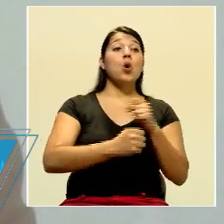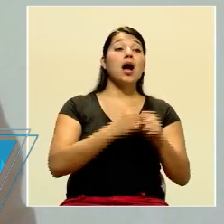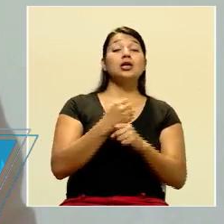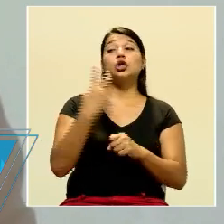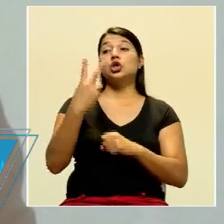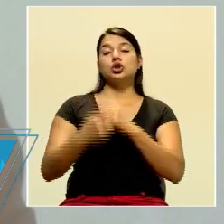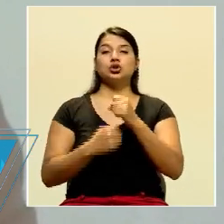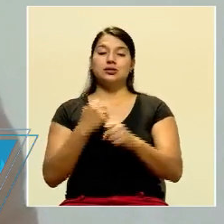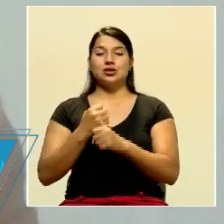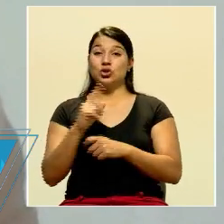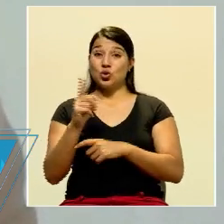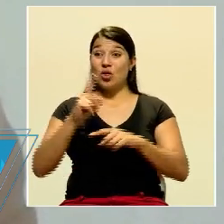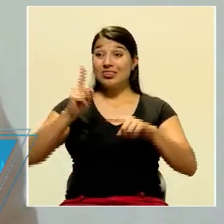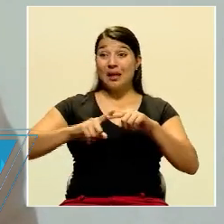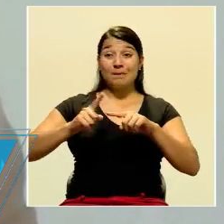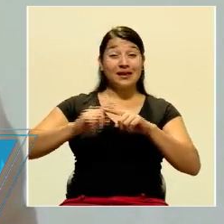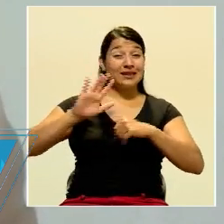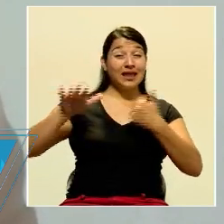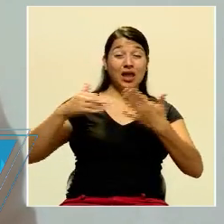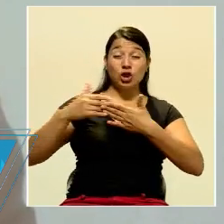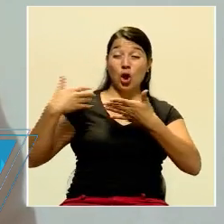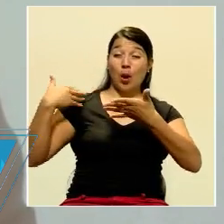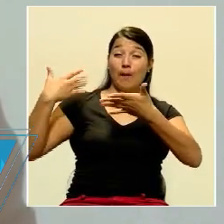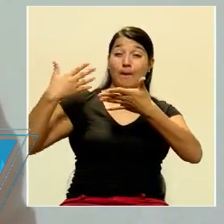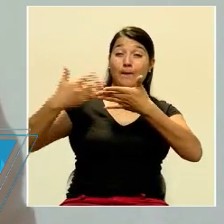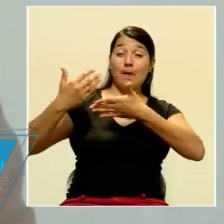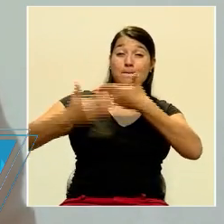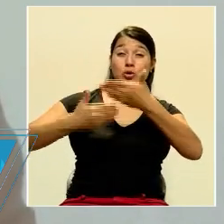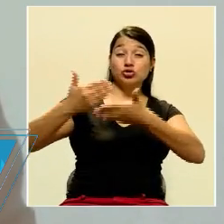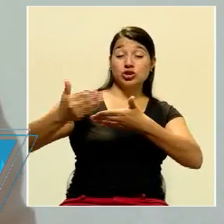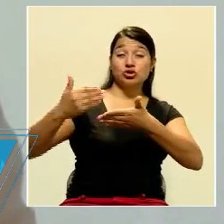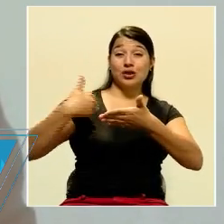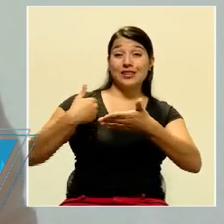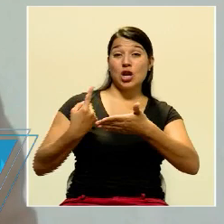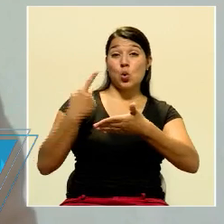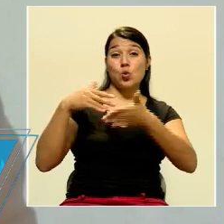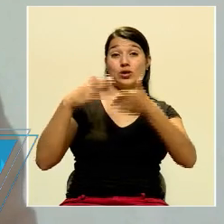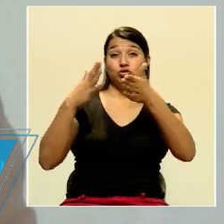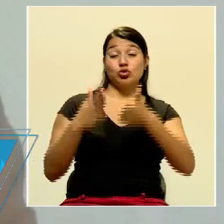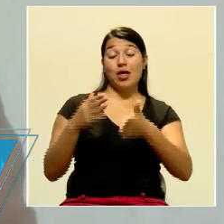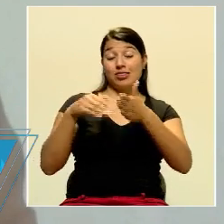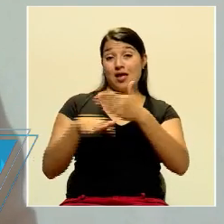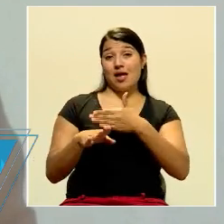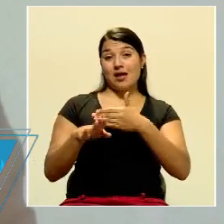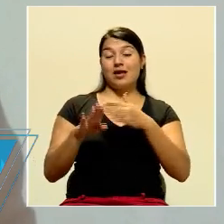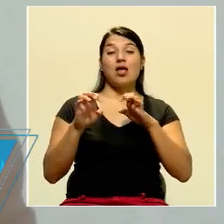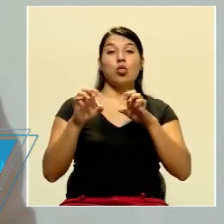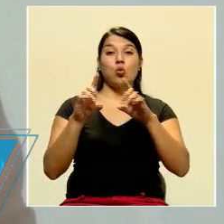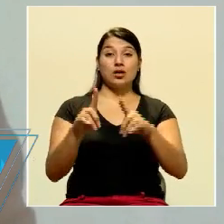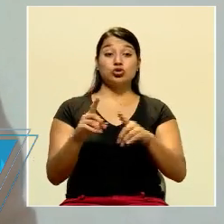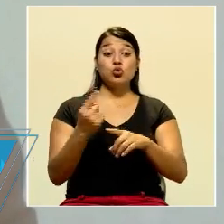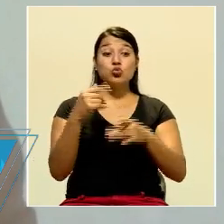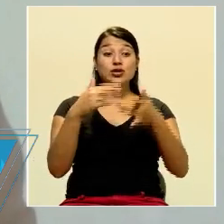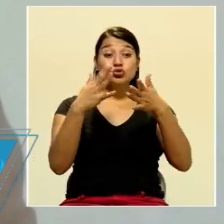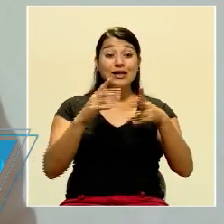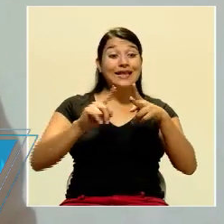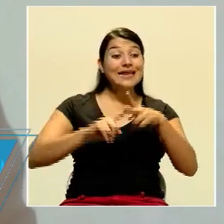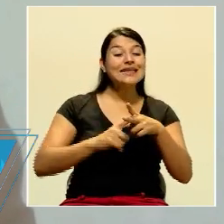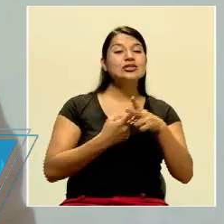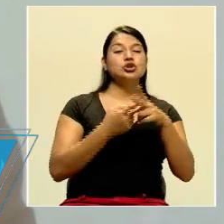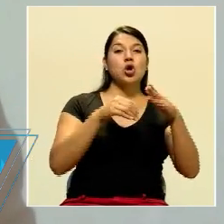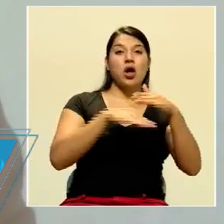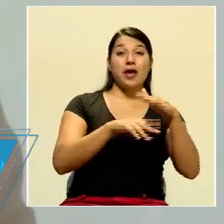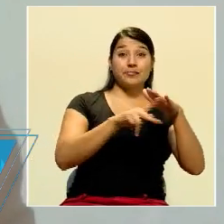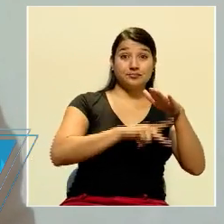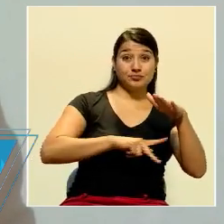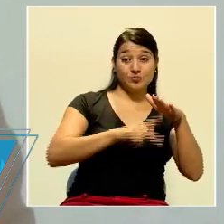educativa que tiene un estudiante que inició el 2020 con nosotros en el nivel de preescolar o la primaria, va a requerir